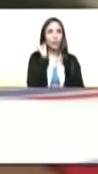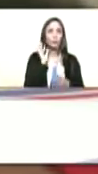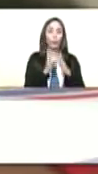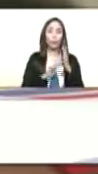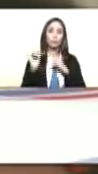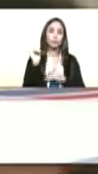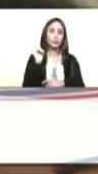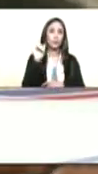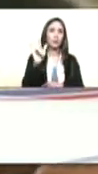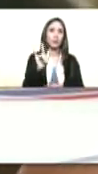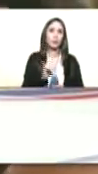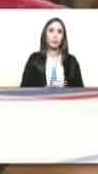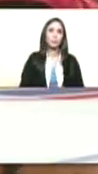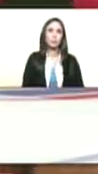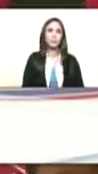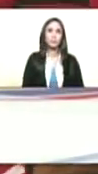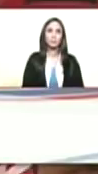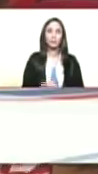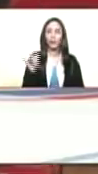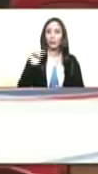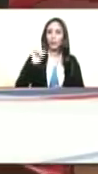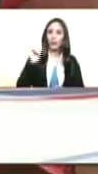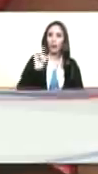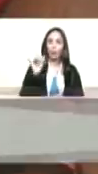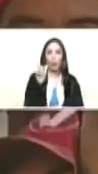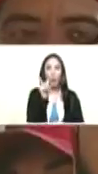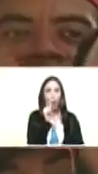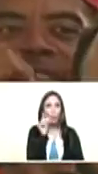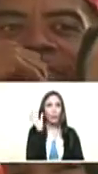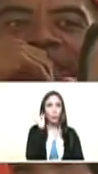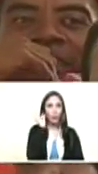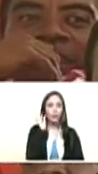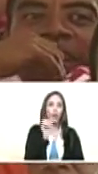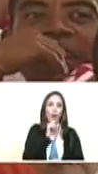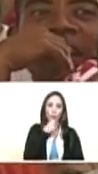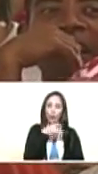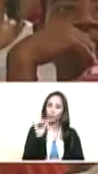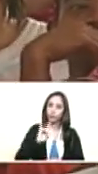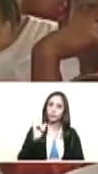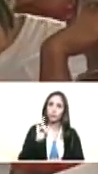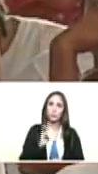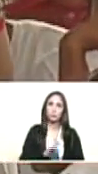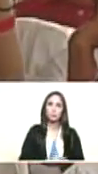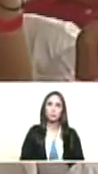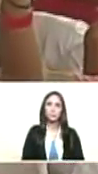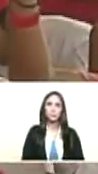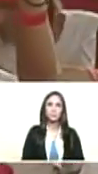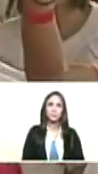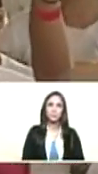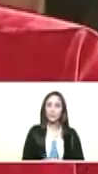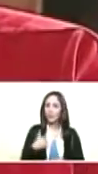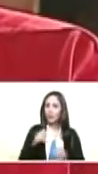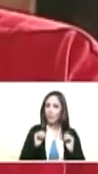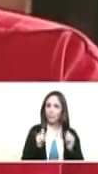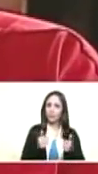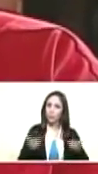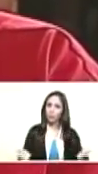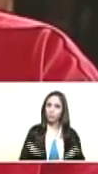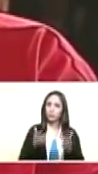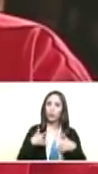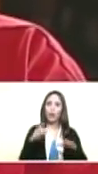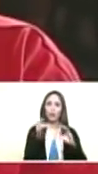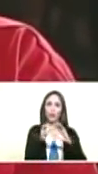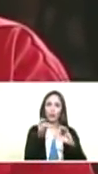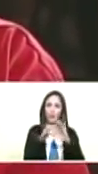quiero, mujer, te quiero, compañeros, pensionados y pensionadas. Aquí vamos, miren, con el carnet de la